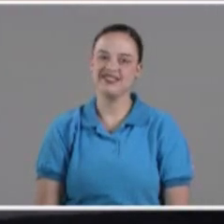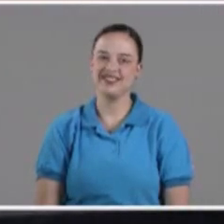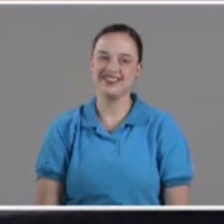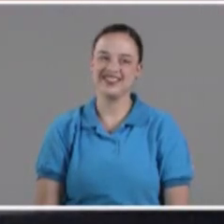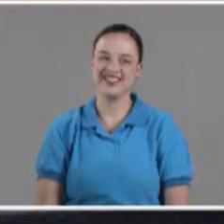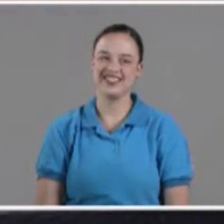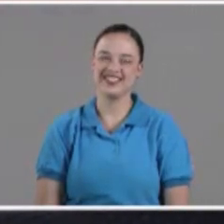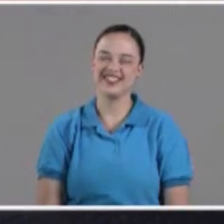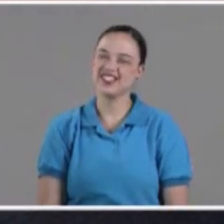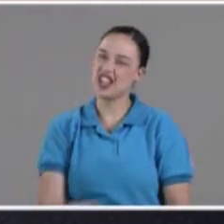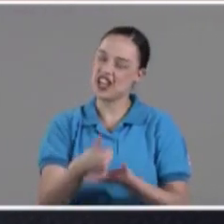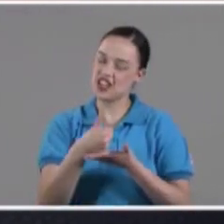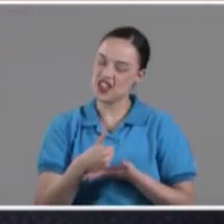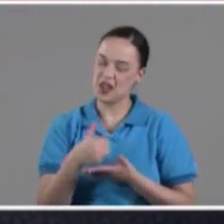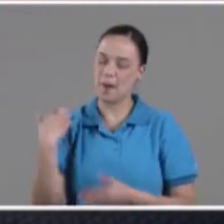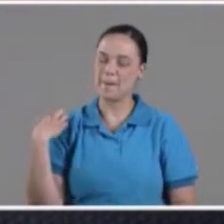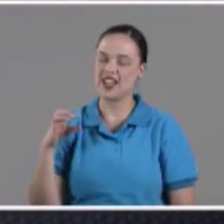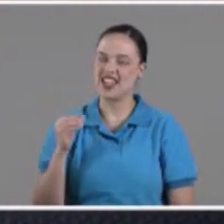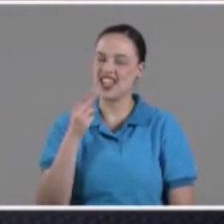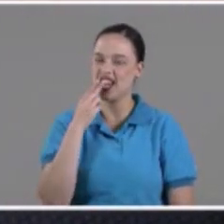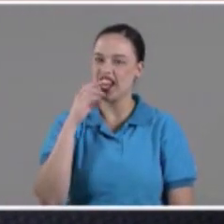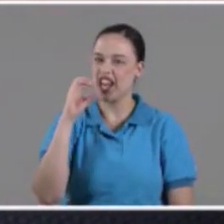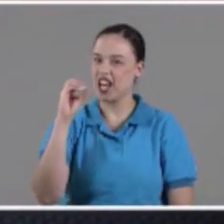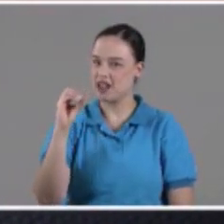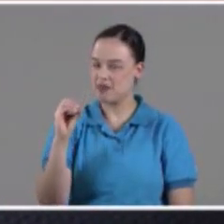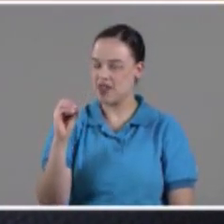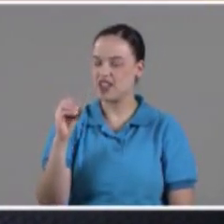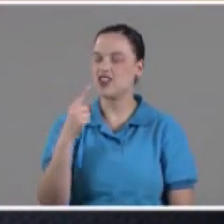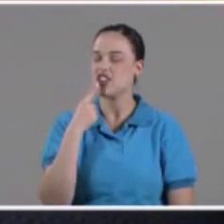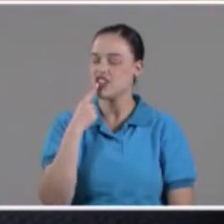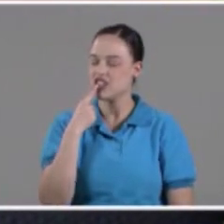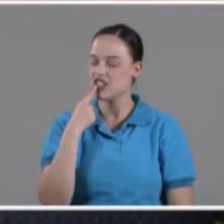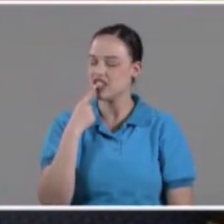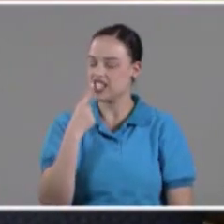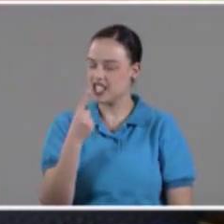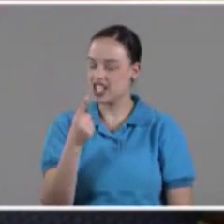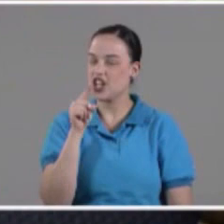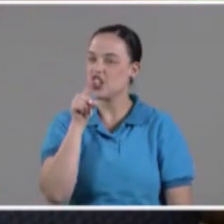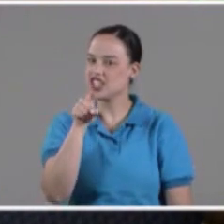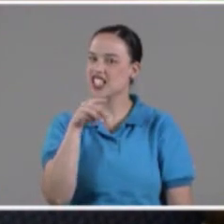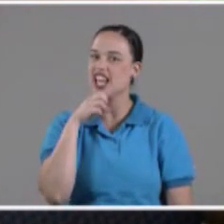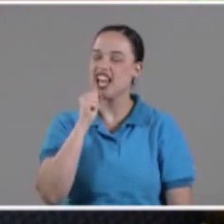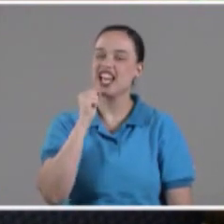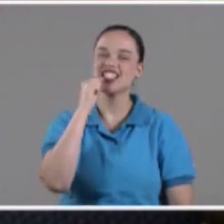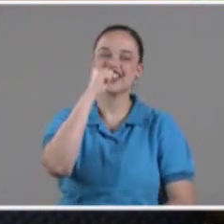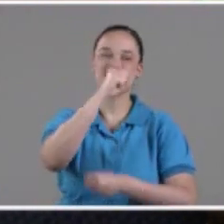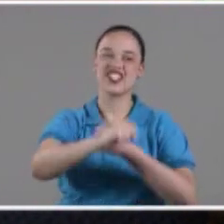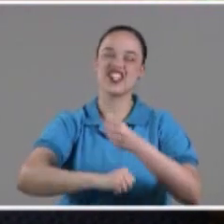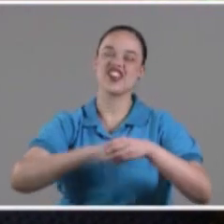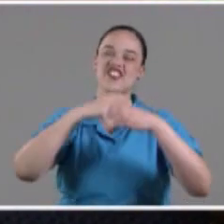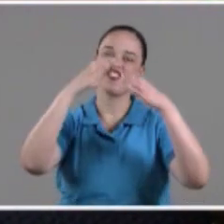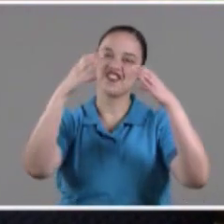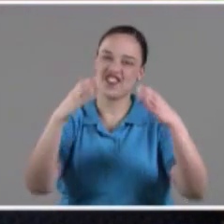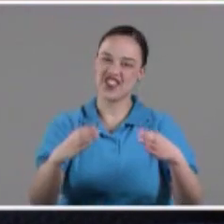ayúdeme para que el hermano sepa que no lo estoy insultando dígale usted es fruto dígale